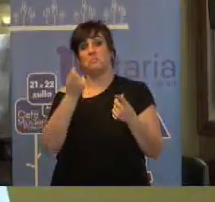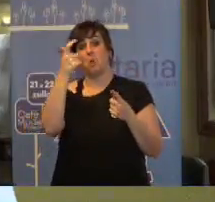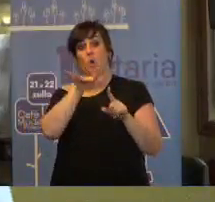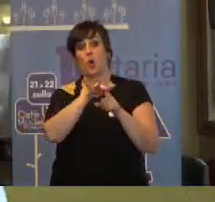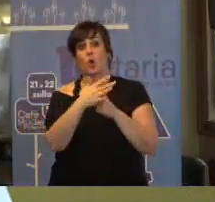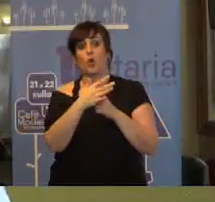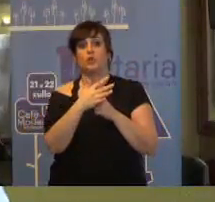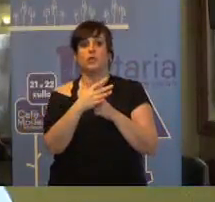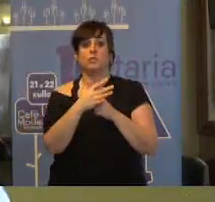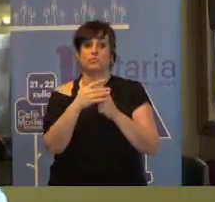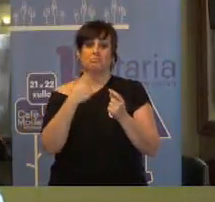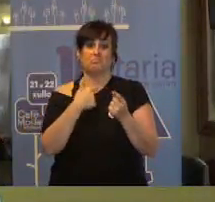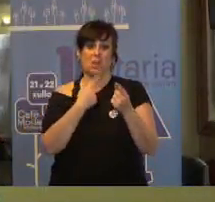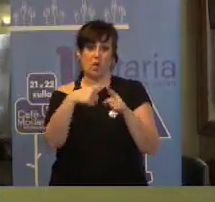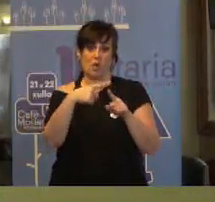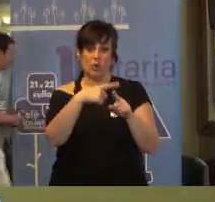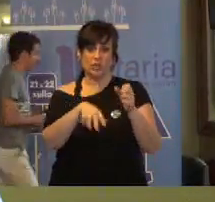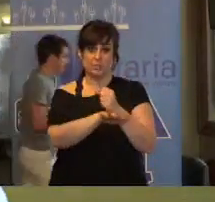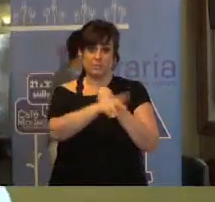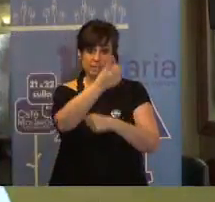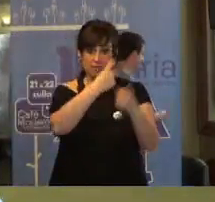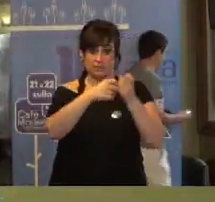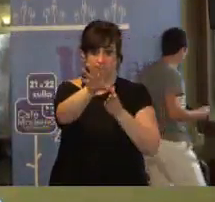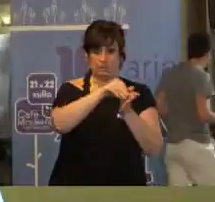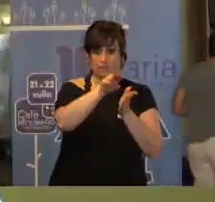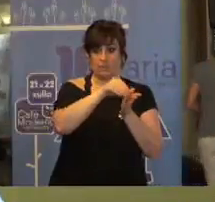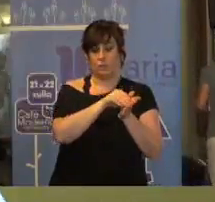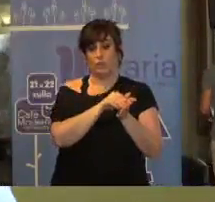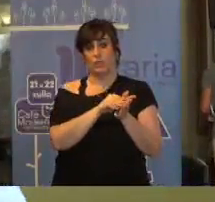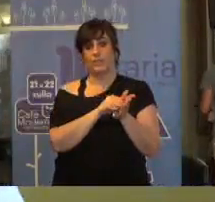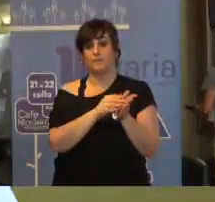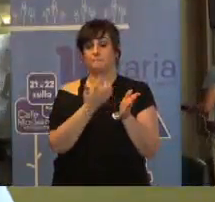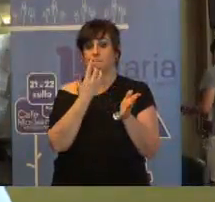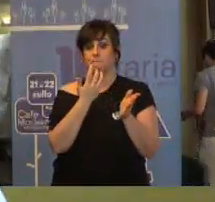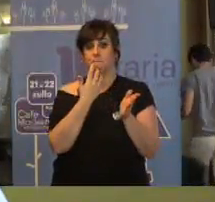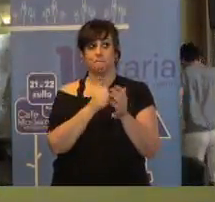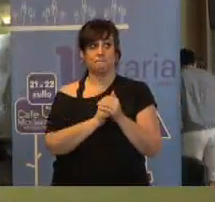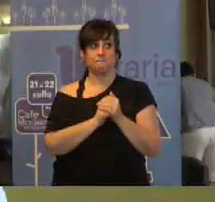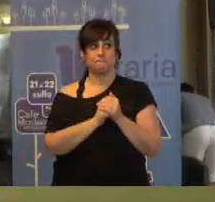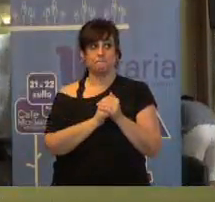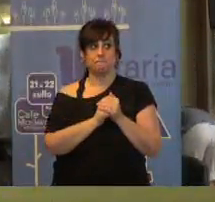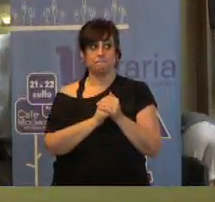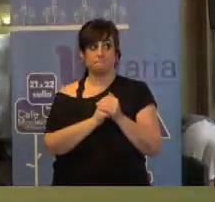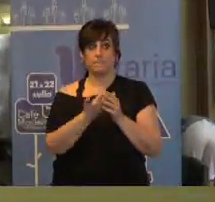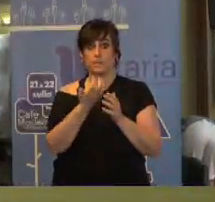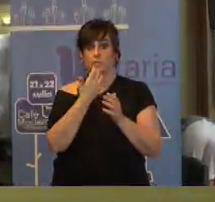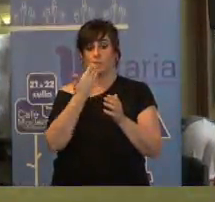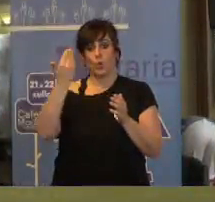recollo algunhas cuestións moi esenciais do documento, como a idea de traballo, como dixo